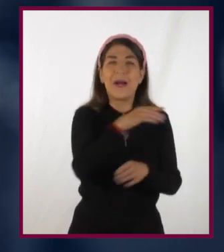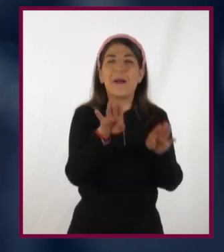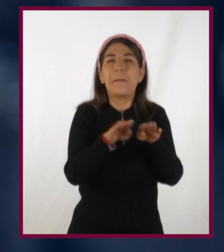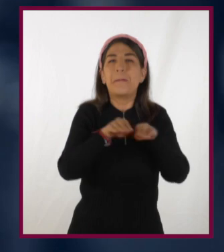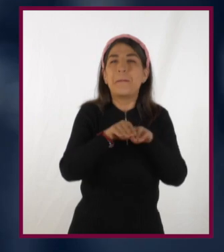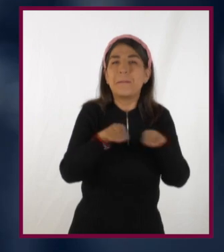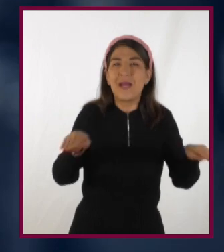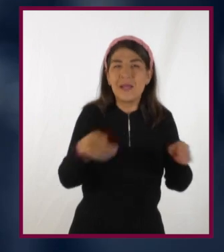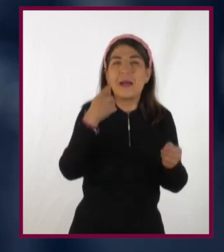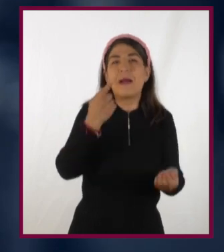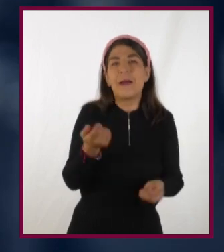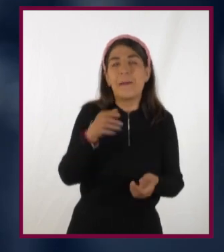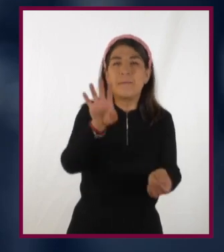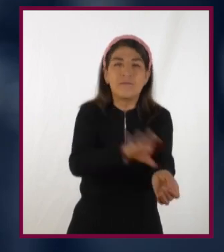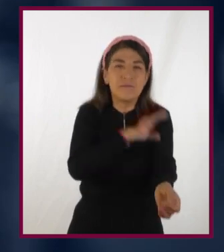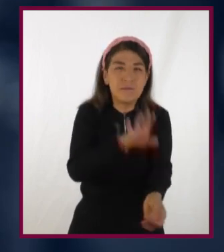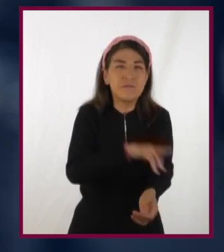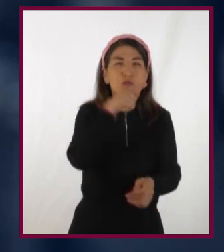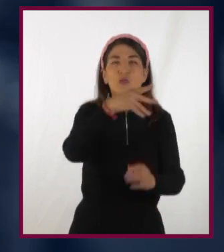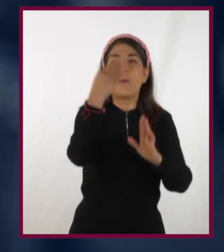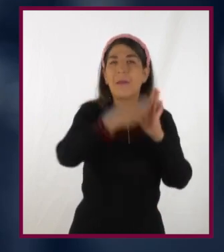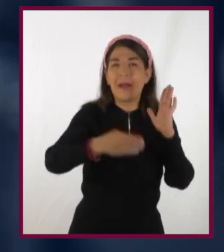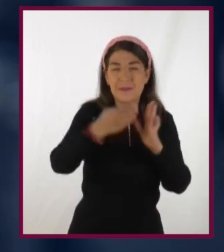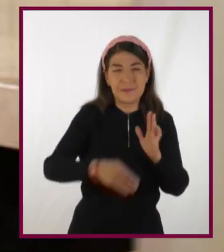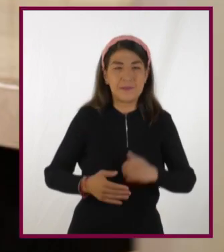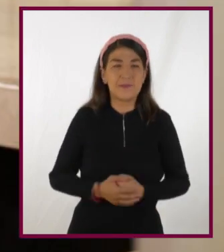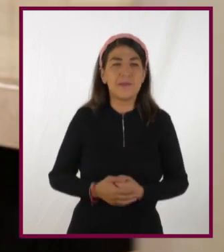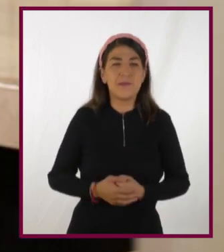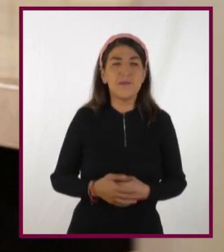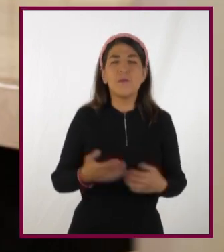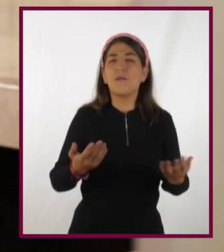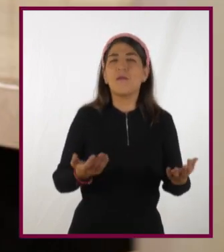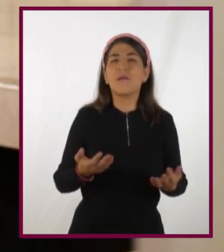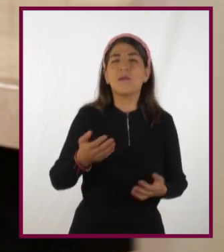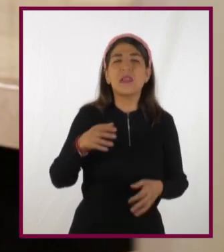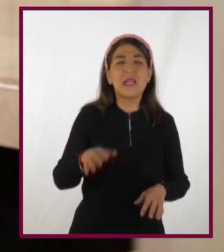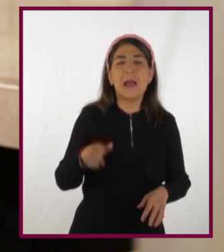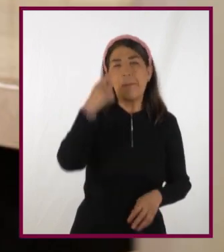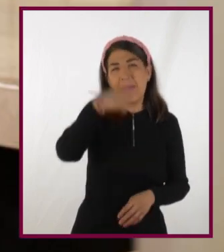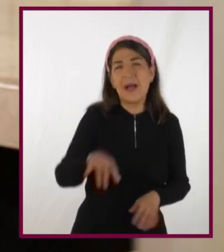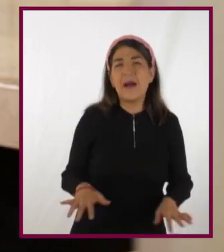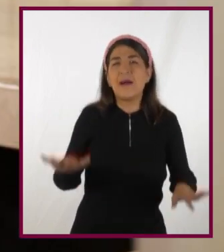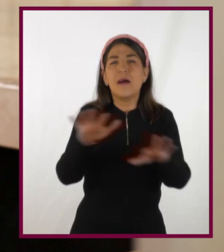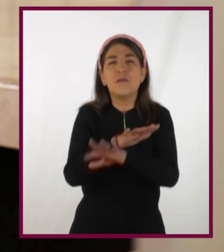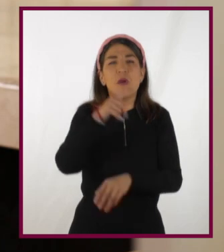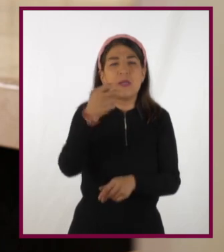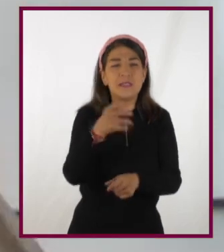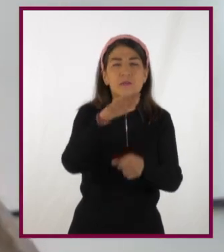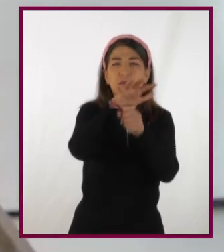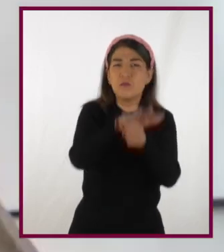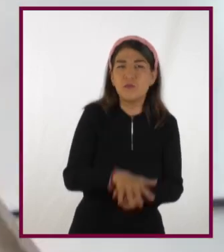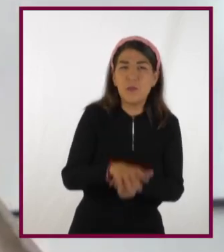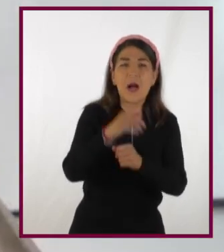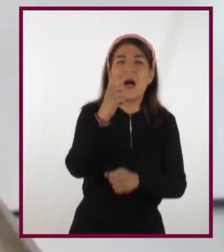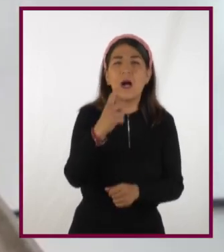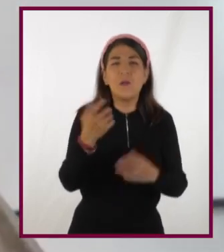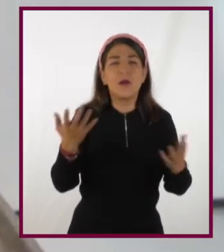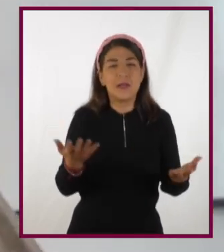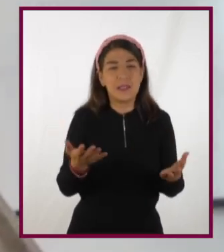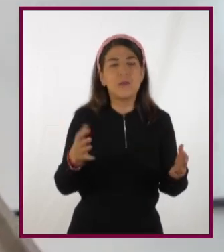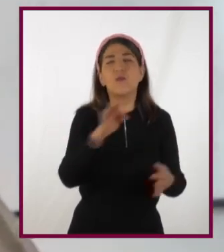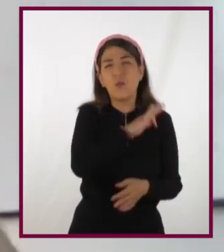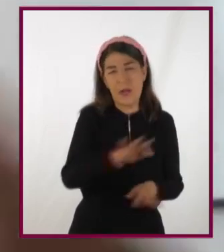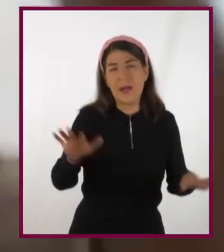un sistema electromecánico o cosas de ese estilo. ¿Qué puede hacer cambiar la presión del agua? Bueno, puede cambiar por